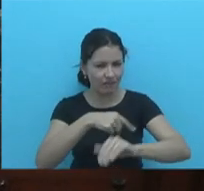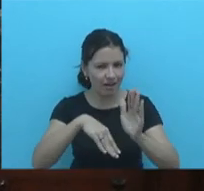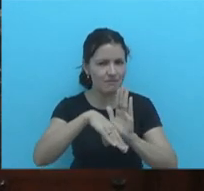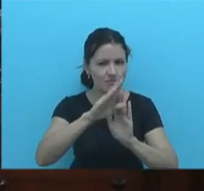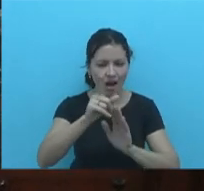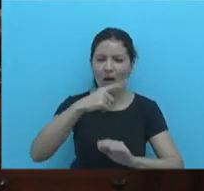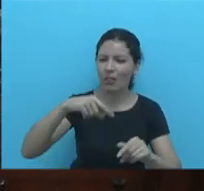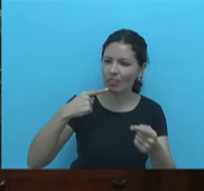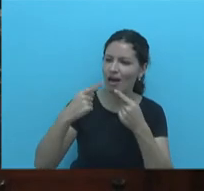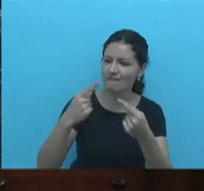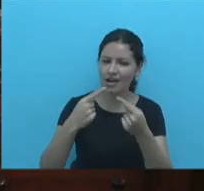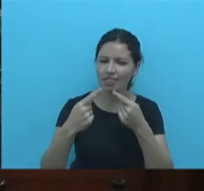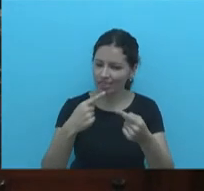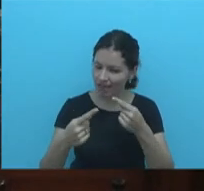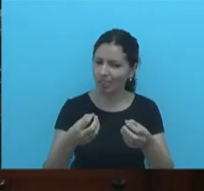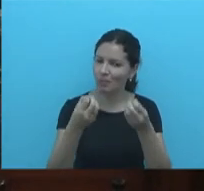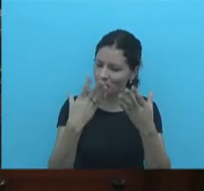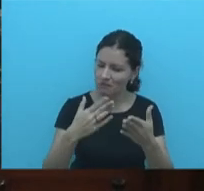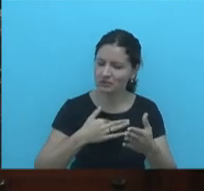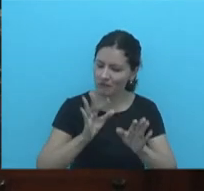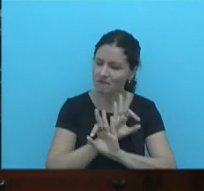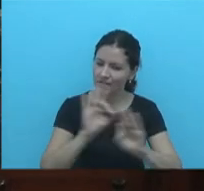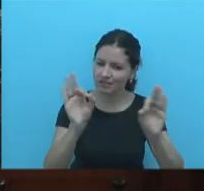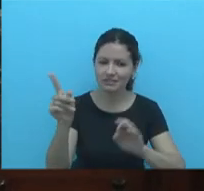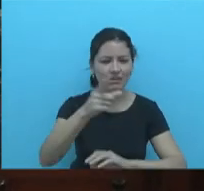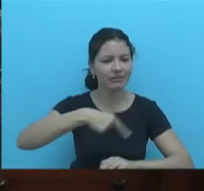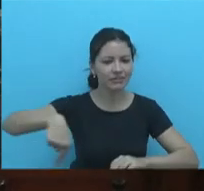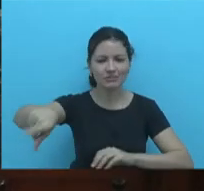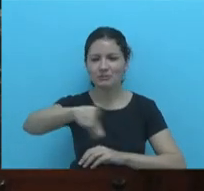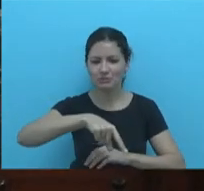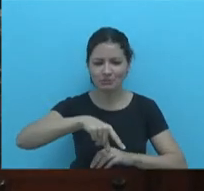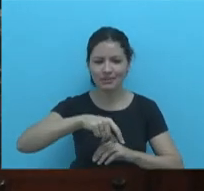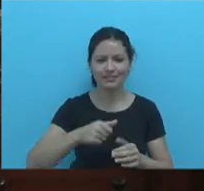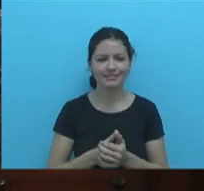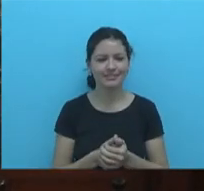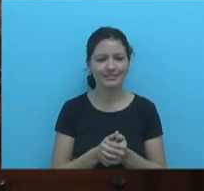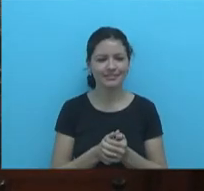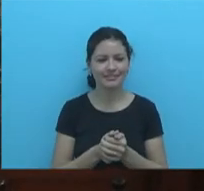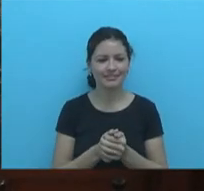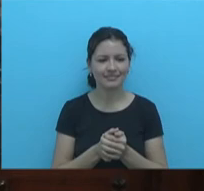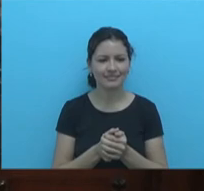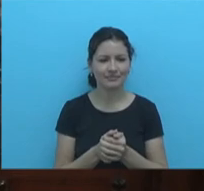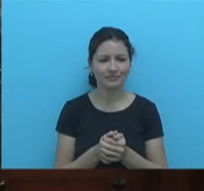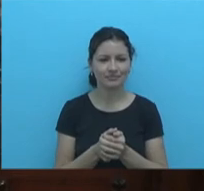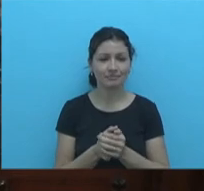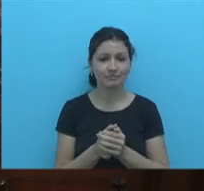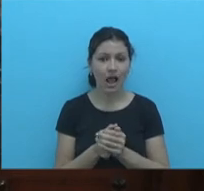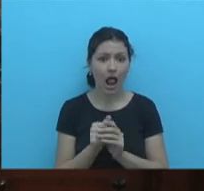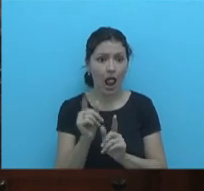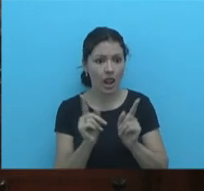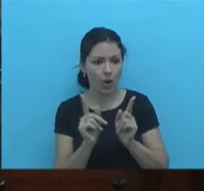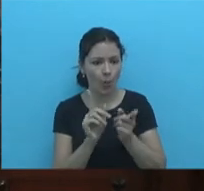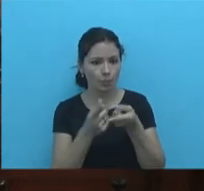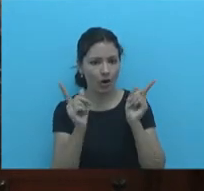han estado debatiendo. Los felicito a todos, nos debemos felicitar. Y si algún docente